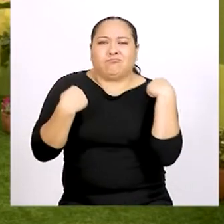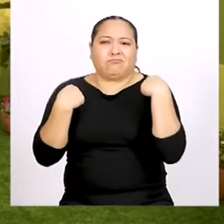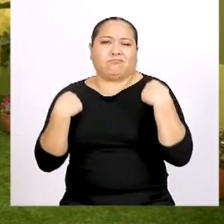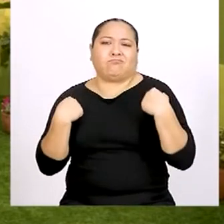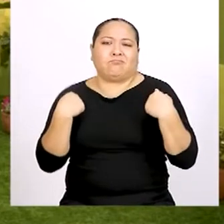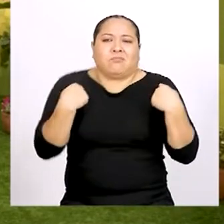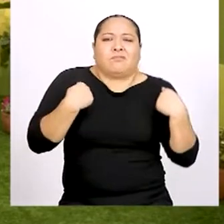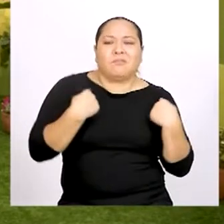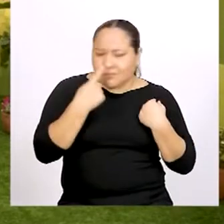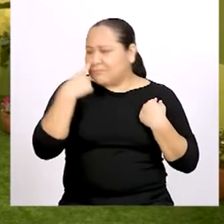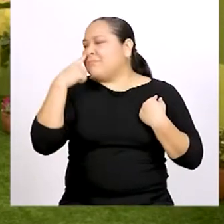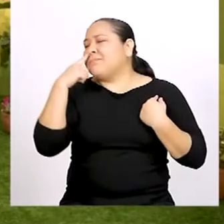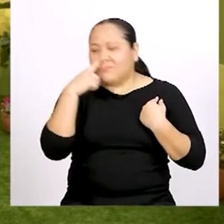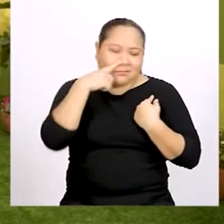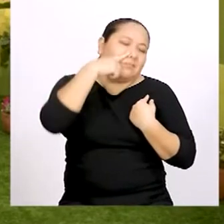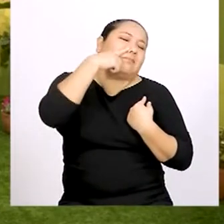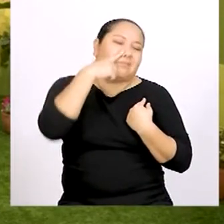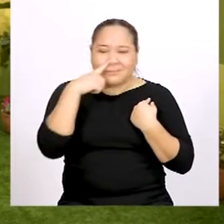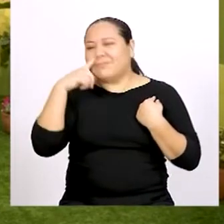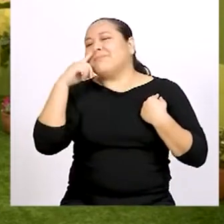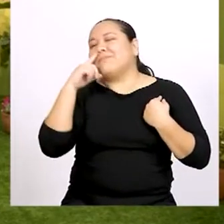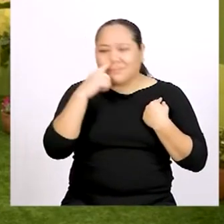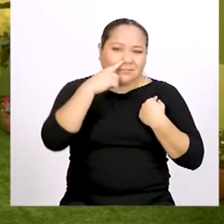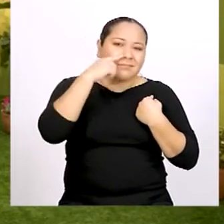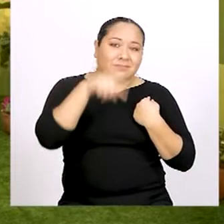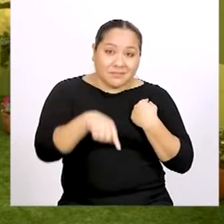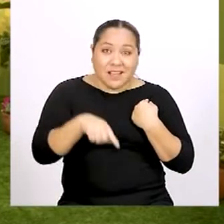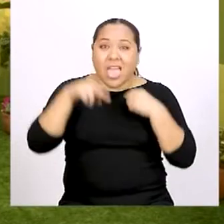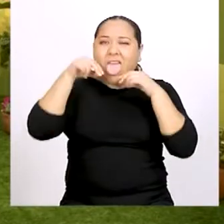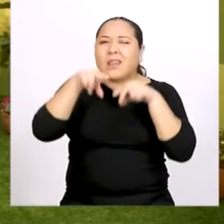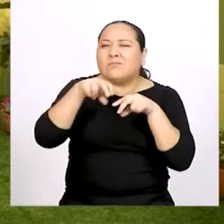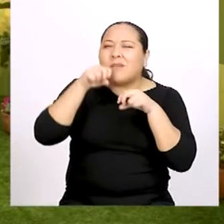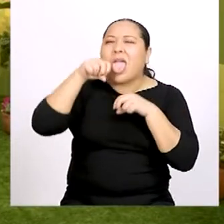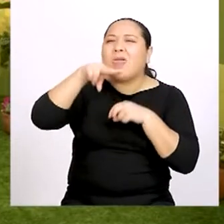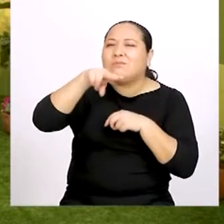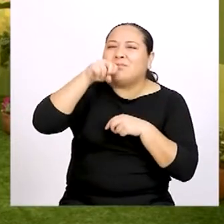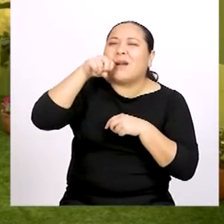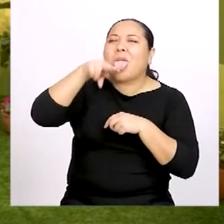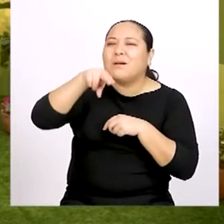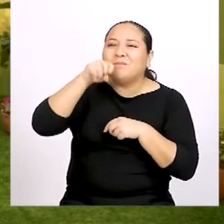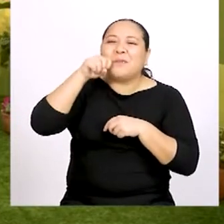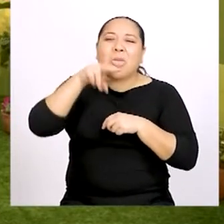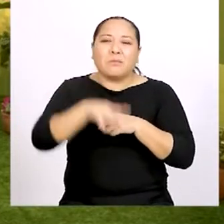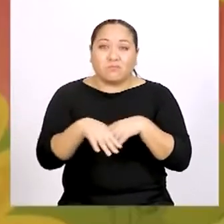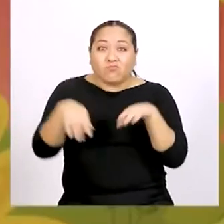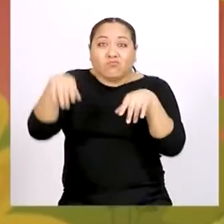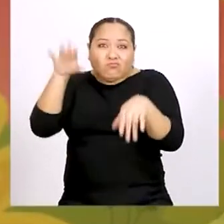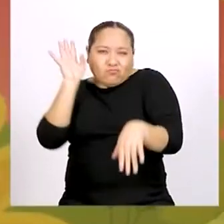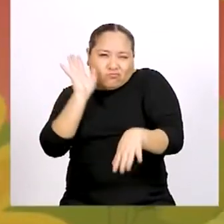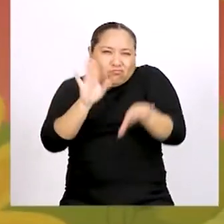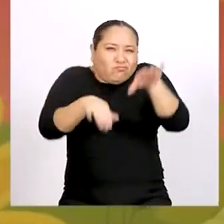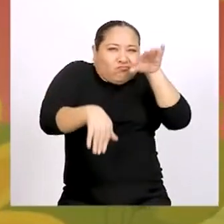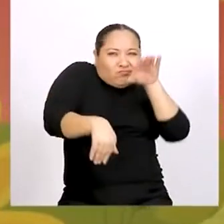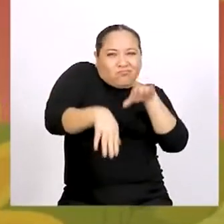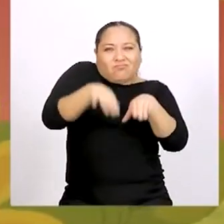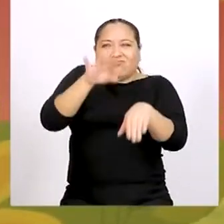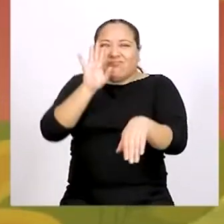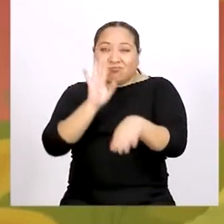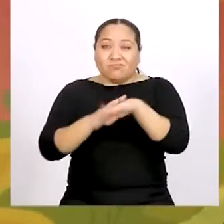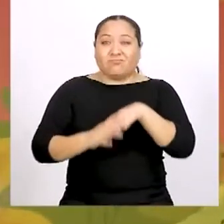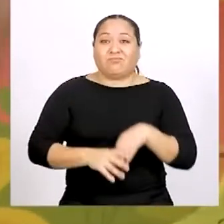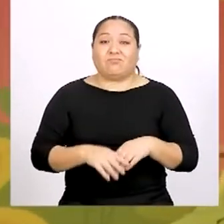los hombros, mueve la nariz, saca la lengua, pone las manos